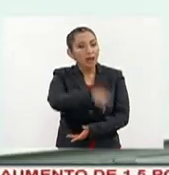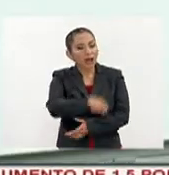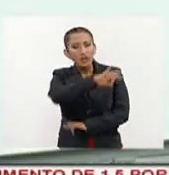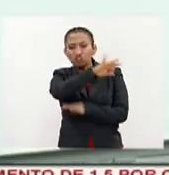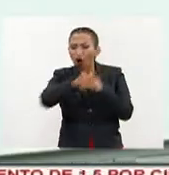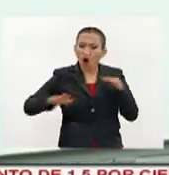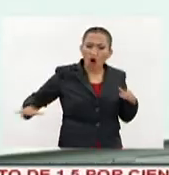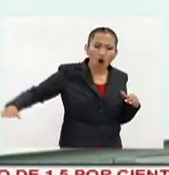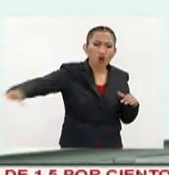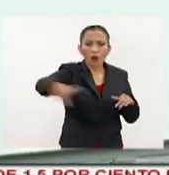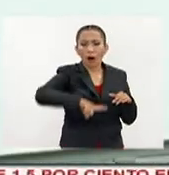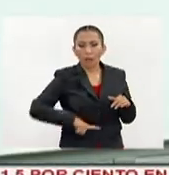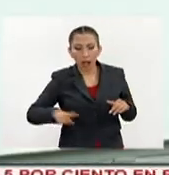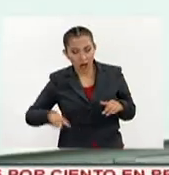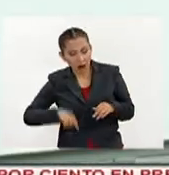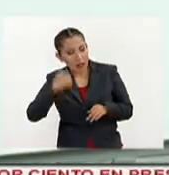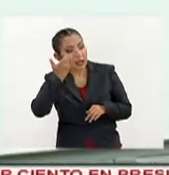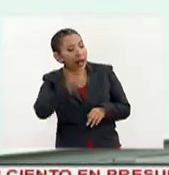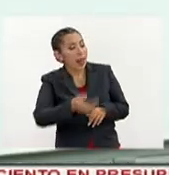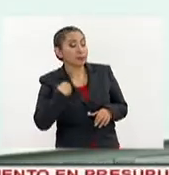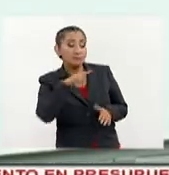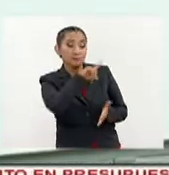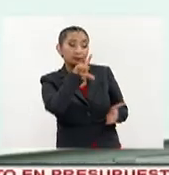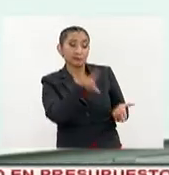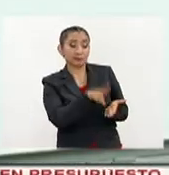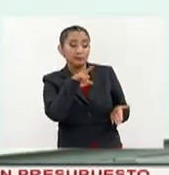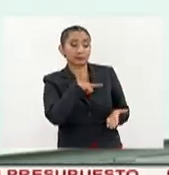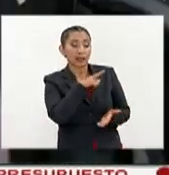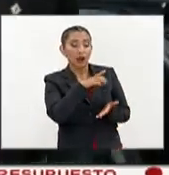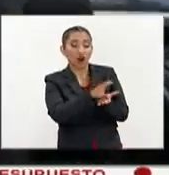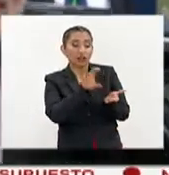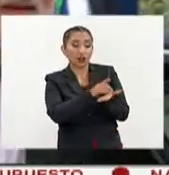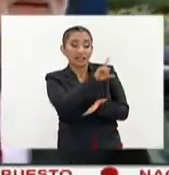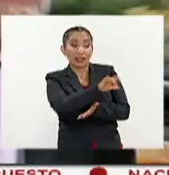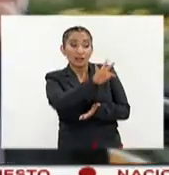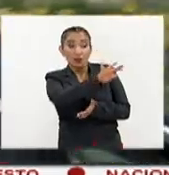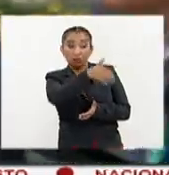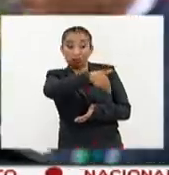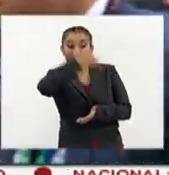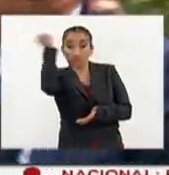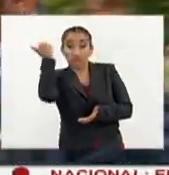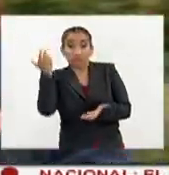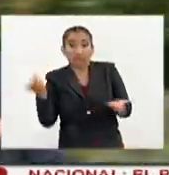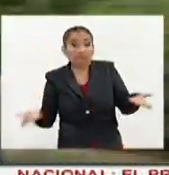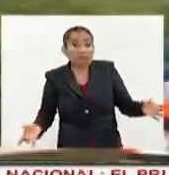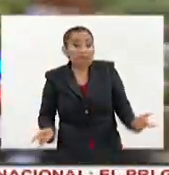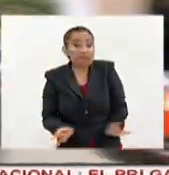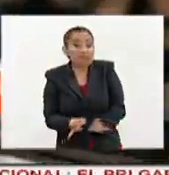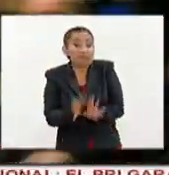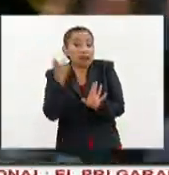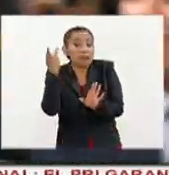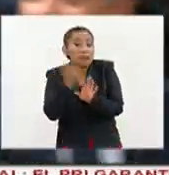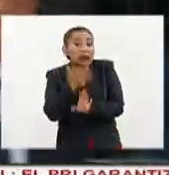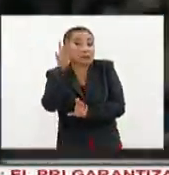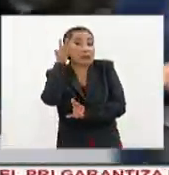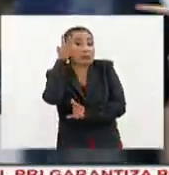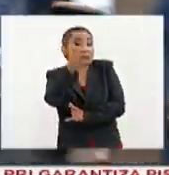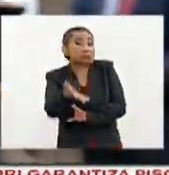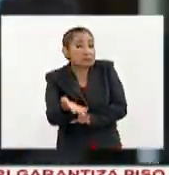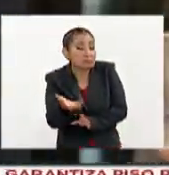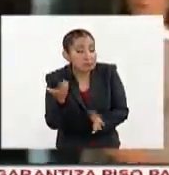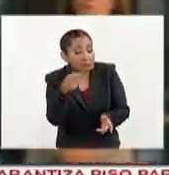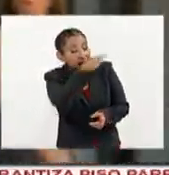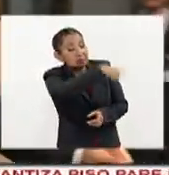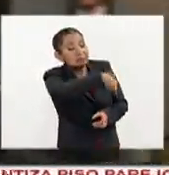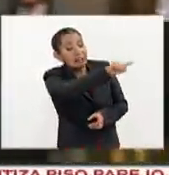y las otras autonomías, buscará la aplicación del 155, algo que no sabemos pues qué es lo que sucederá, cómo